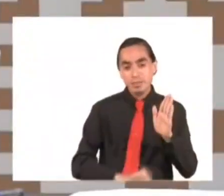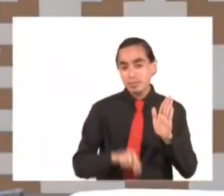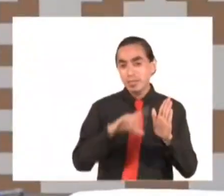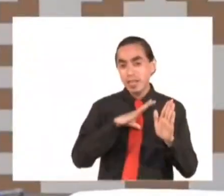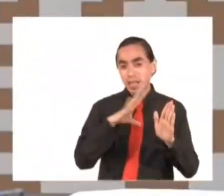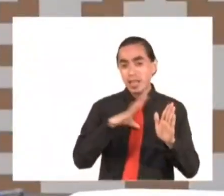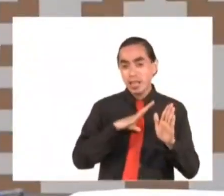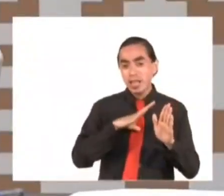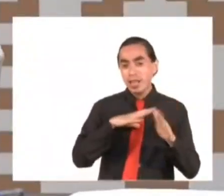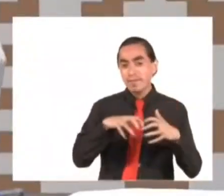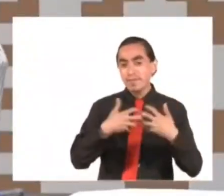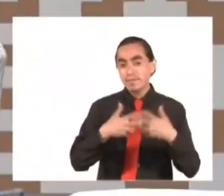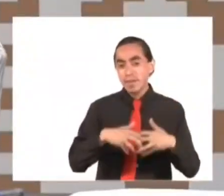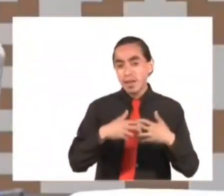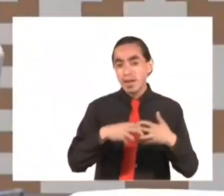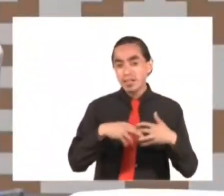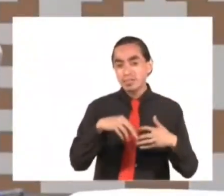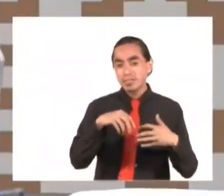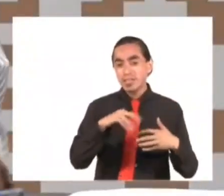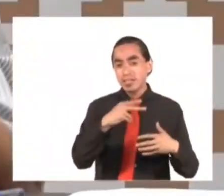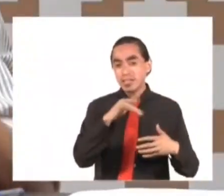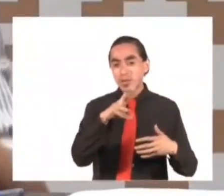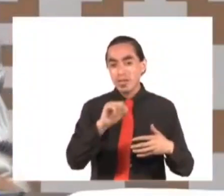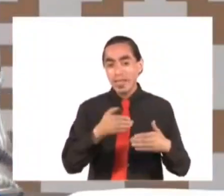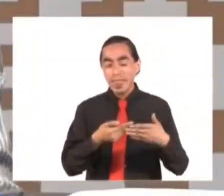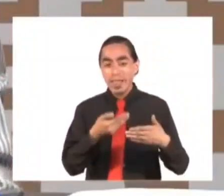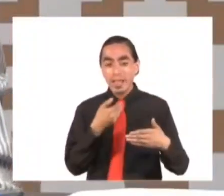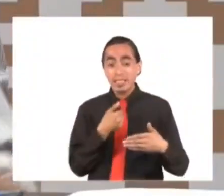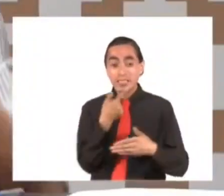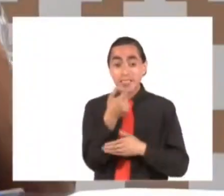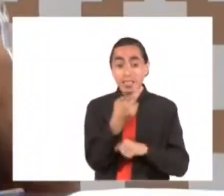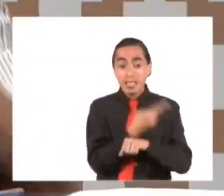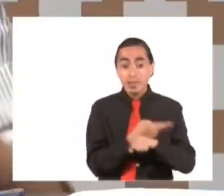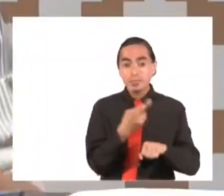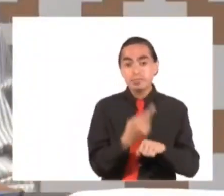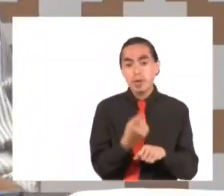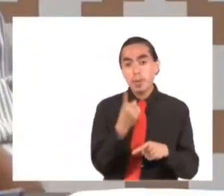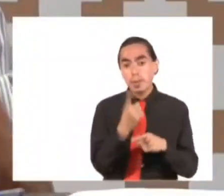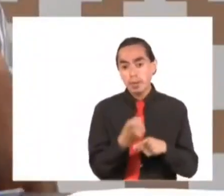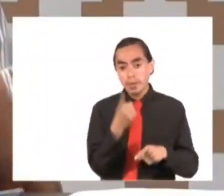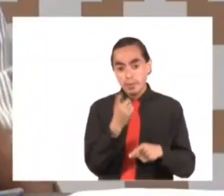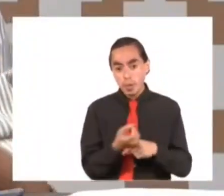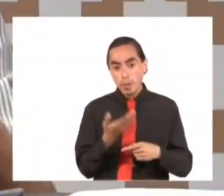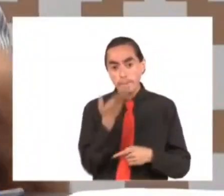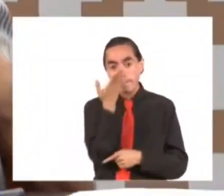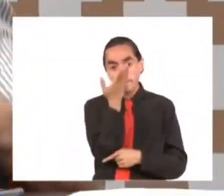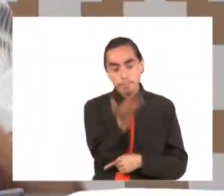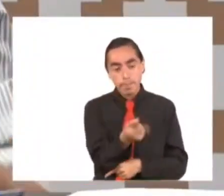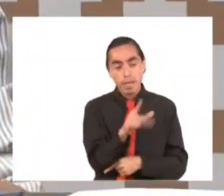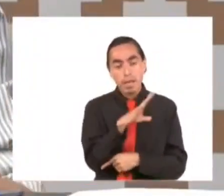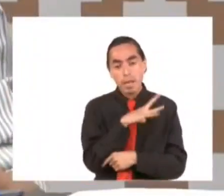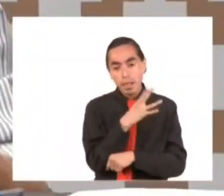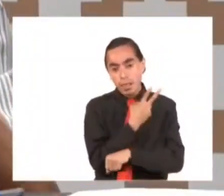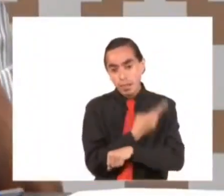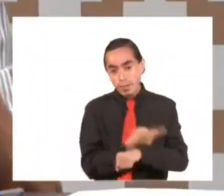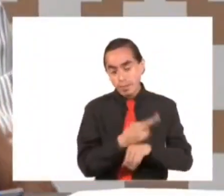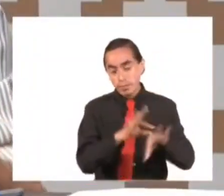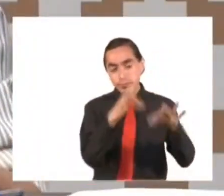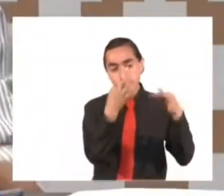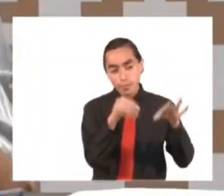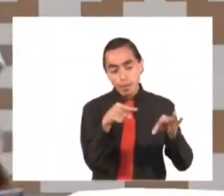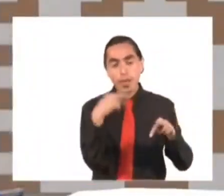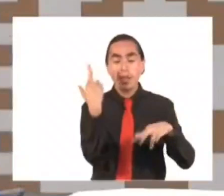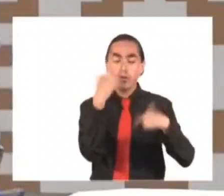hidráulica en la ciudad involucraba 7 trámites antes. Primero tenía uno que ir a pedir la factibilidad, que se la evaluaran,